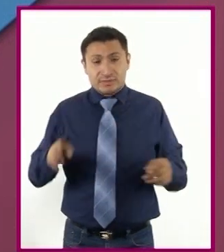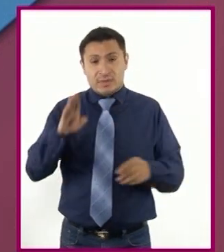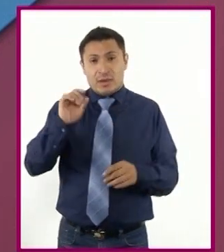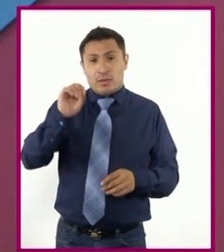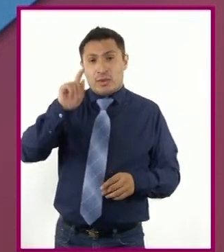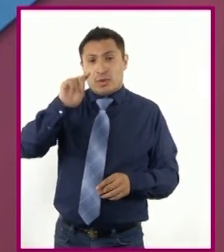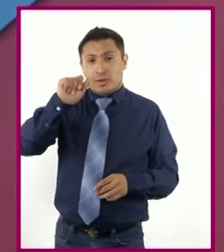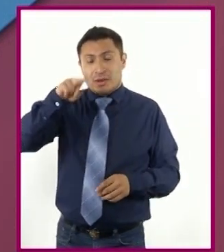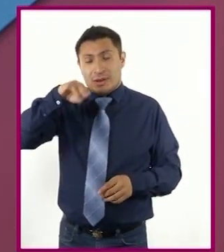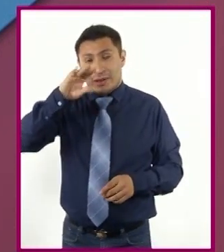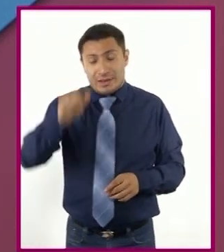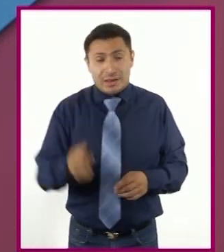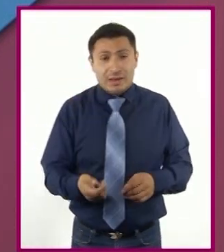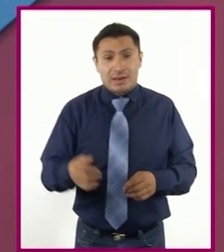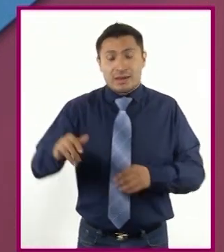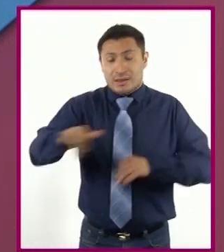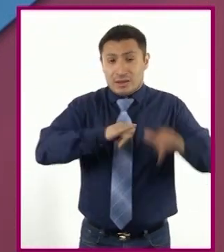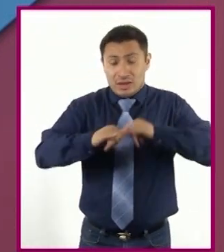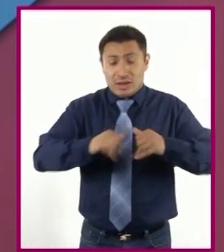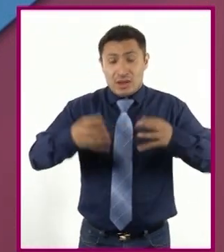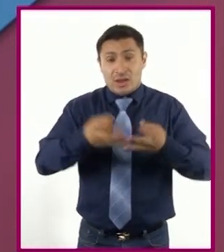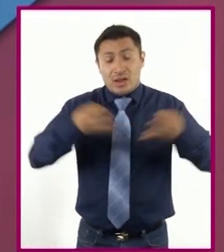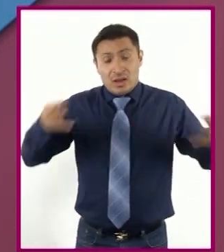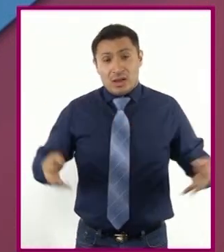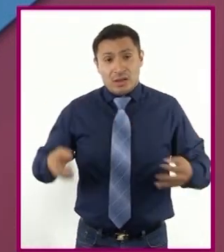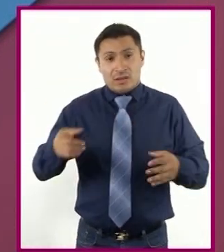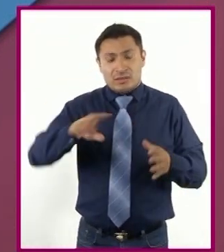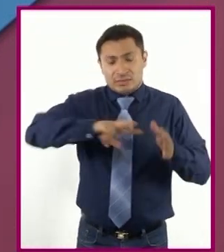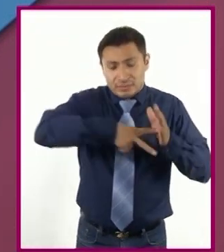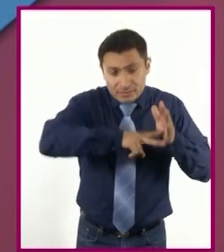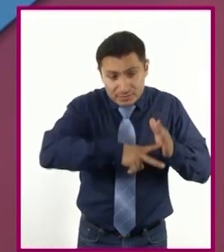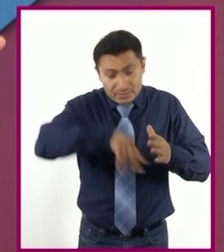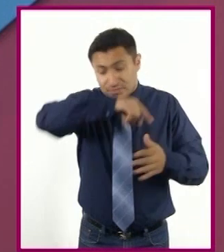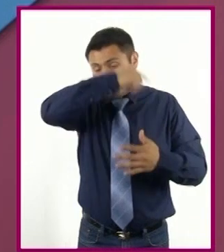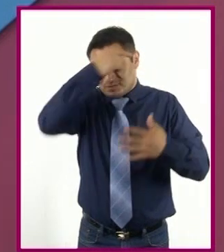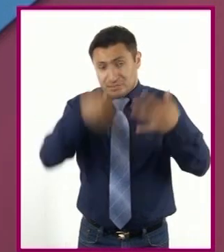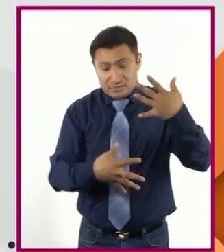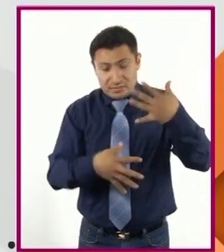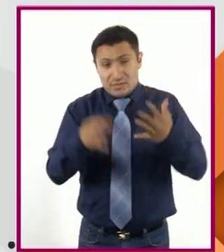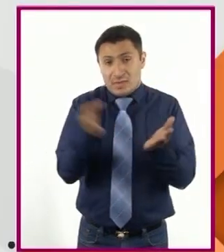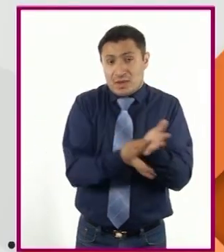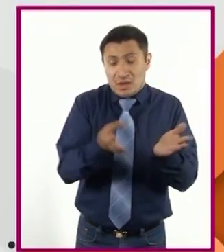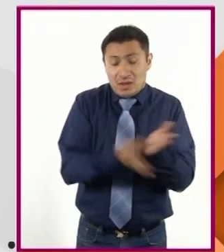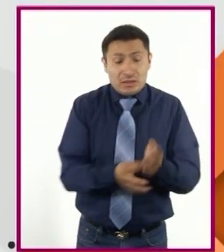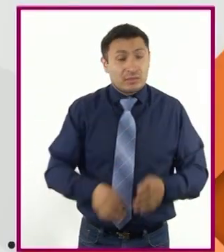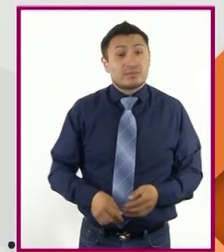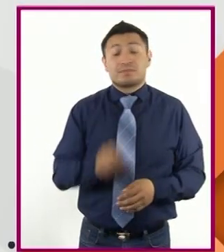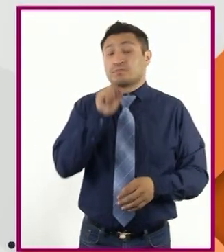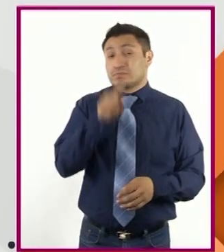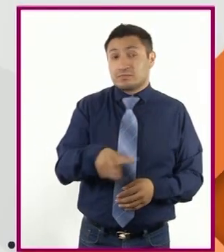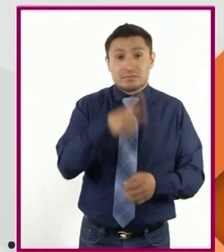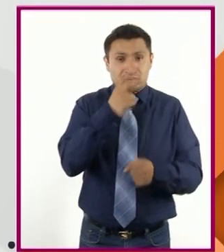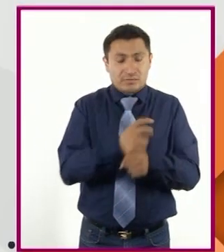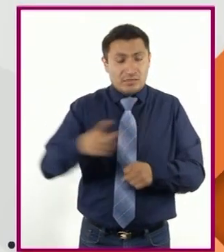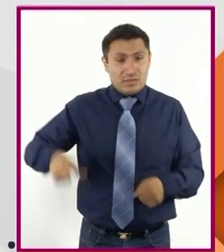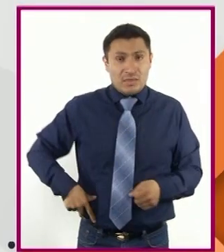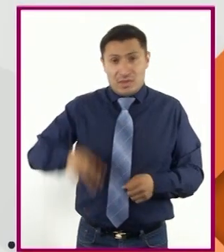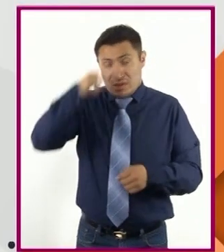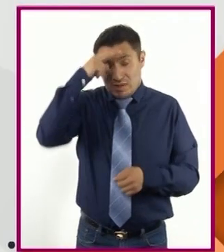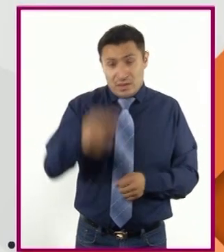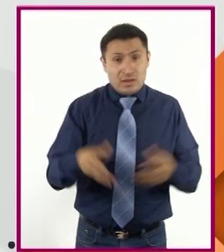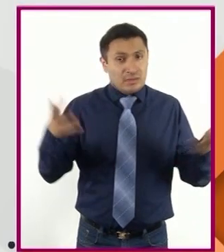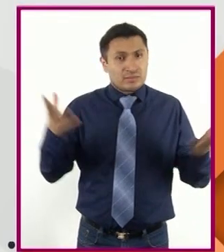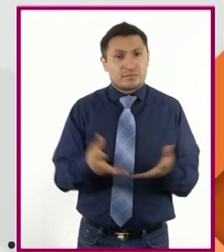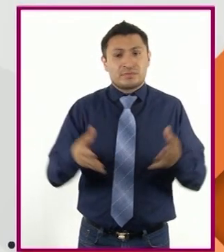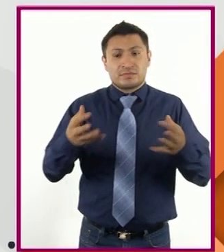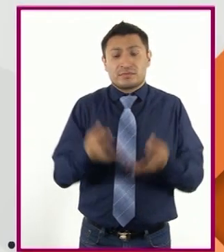botánica, etnografía, geografía, arqueología y mineralogía. También el Segundo Imperio Mexicano llevó a